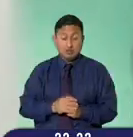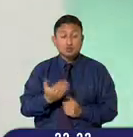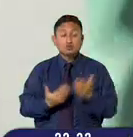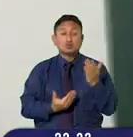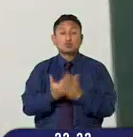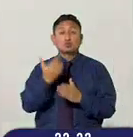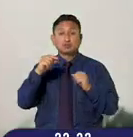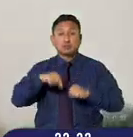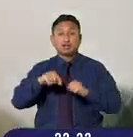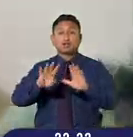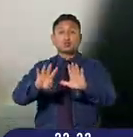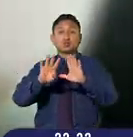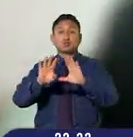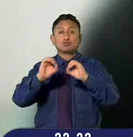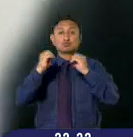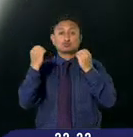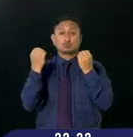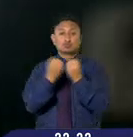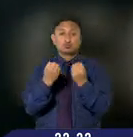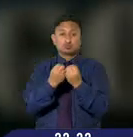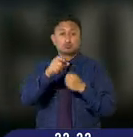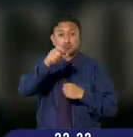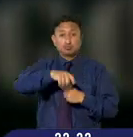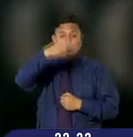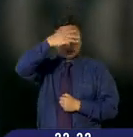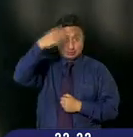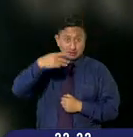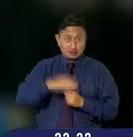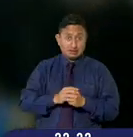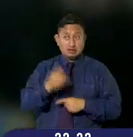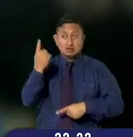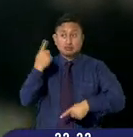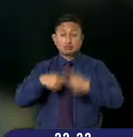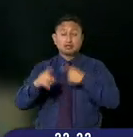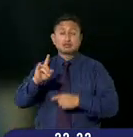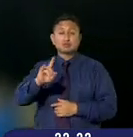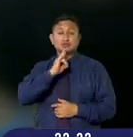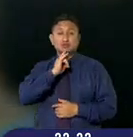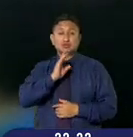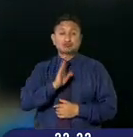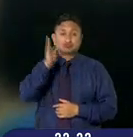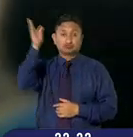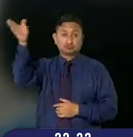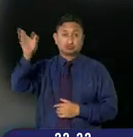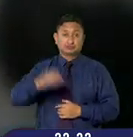estructuras dedicadas a llevar indocumentados a los Estados Unidos. En Quito informó Iván Casamén.